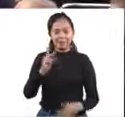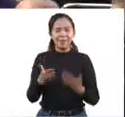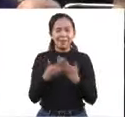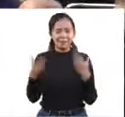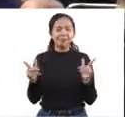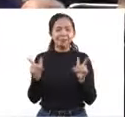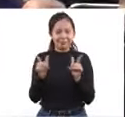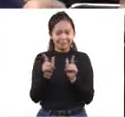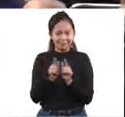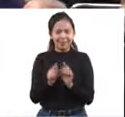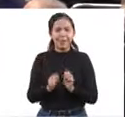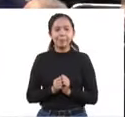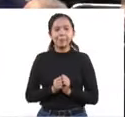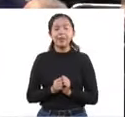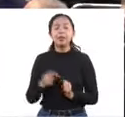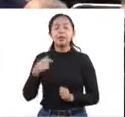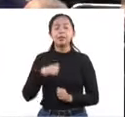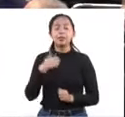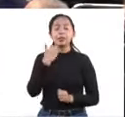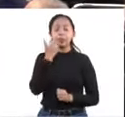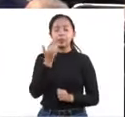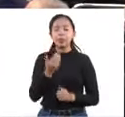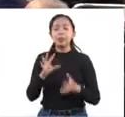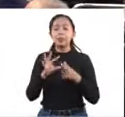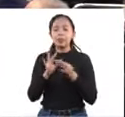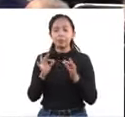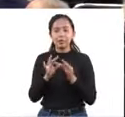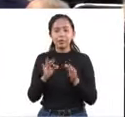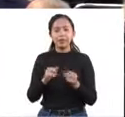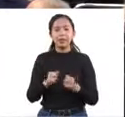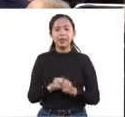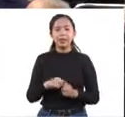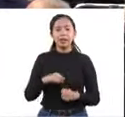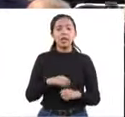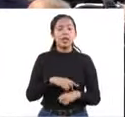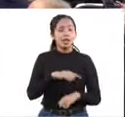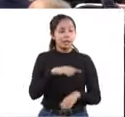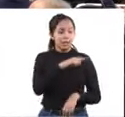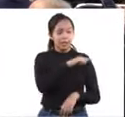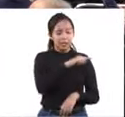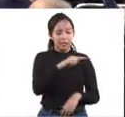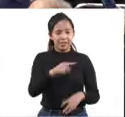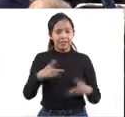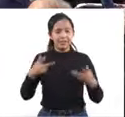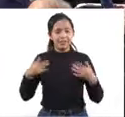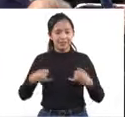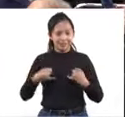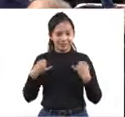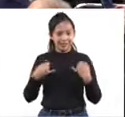breve. Quiero decir, a nombre de la gran cantidad